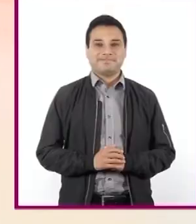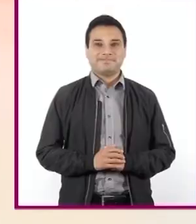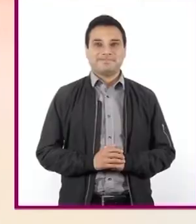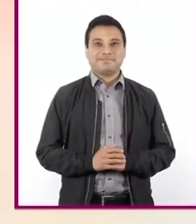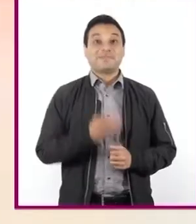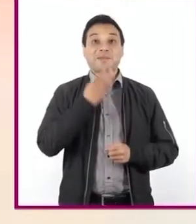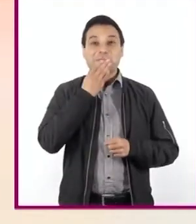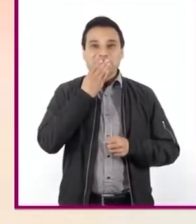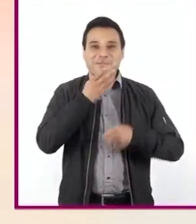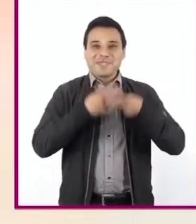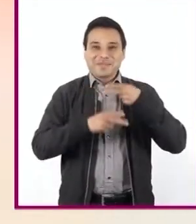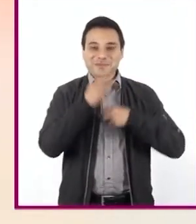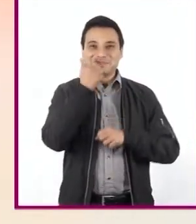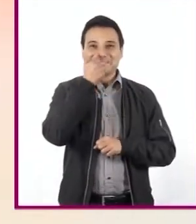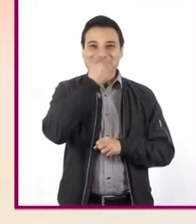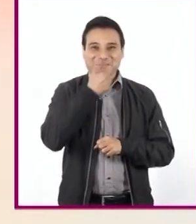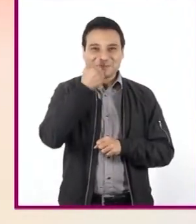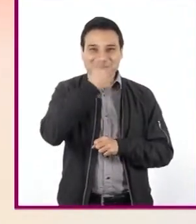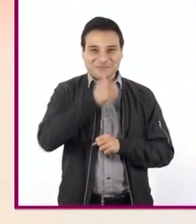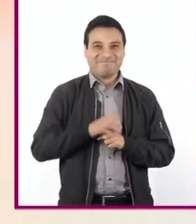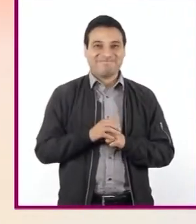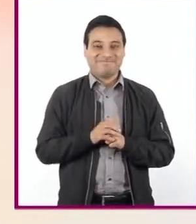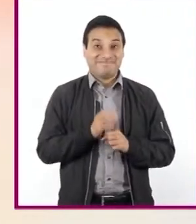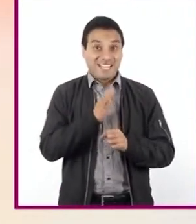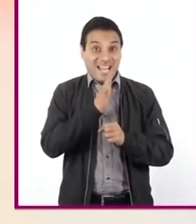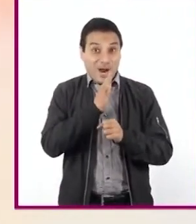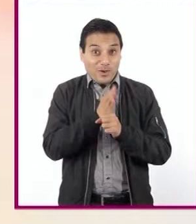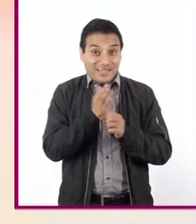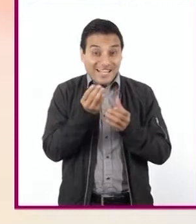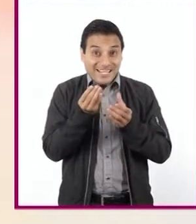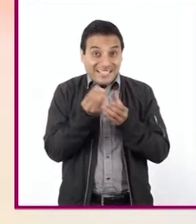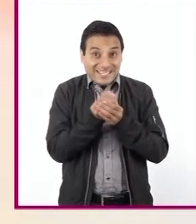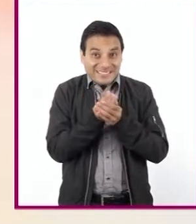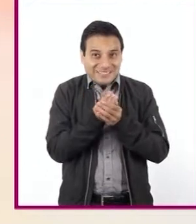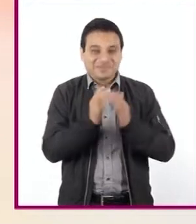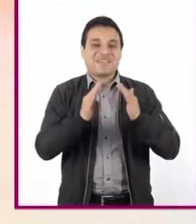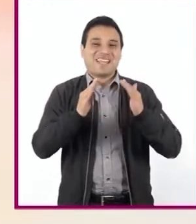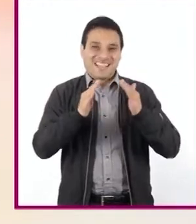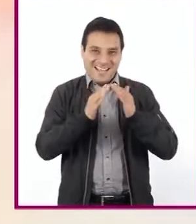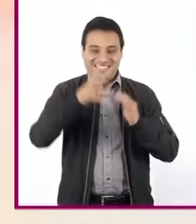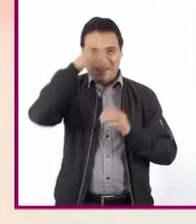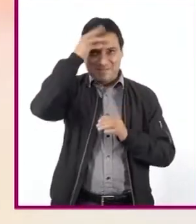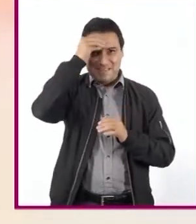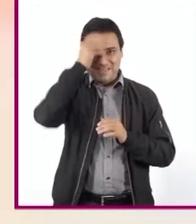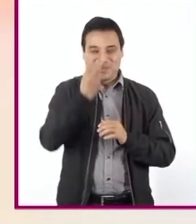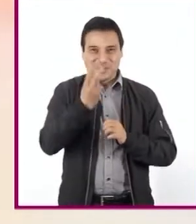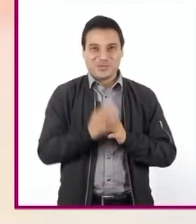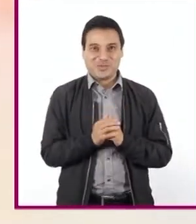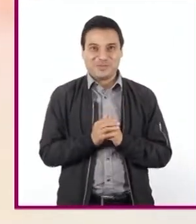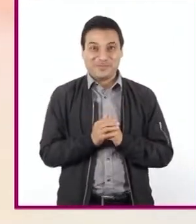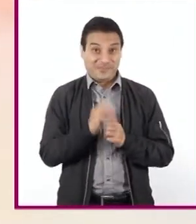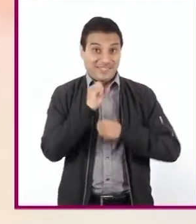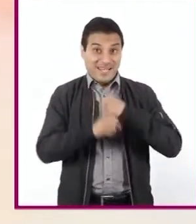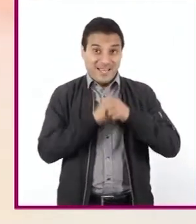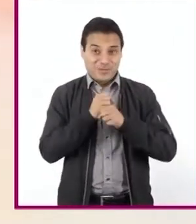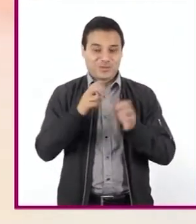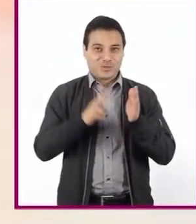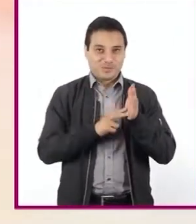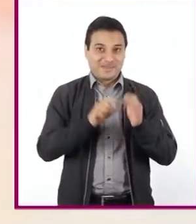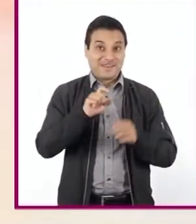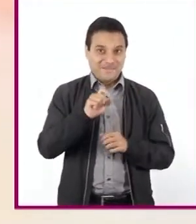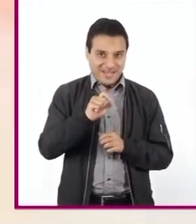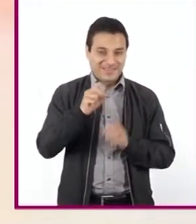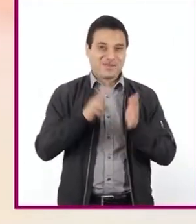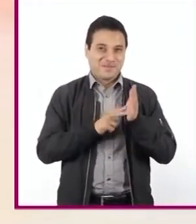Bienvenidas y bienvenidos alumnas y alumnos a una sesión más de la Estrategia Aprende en Casa 2 del ciclo escolar